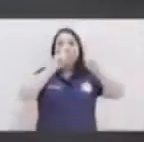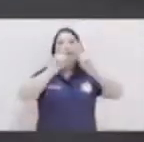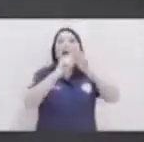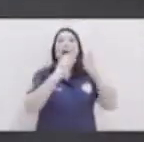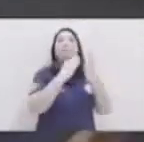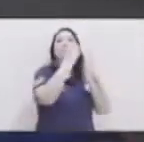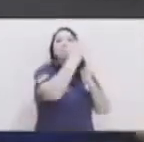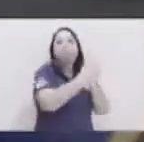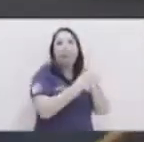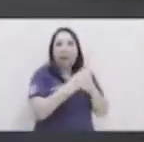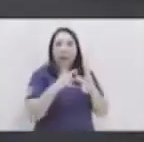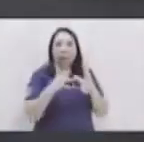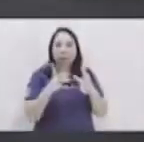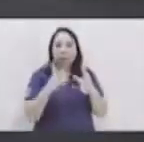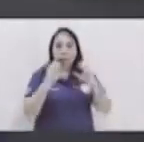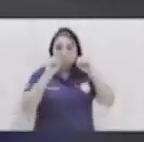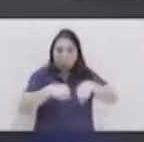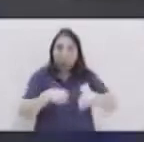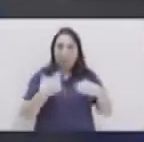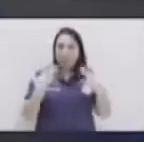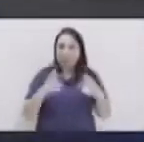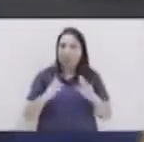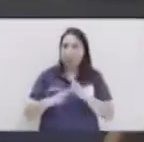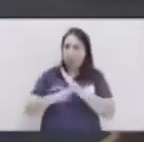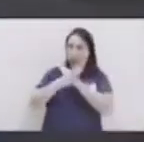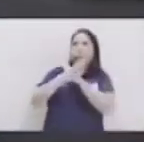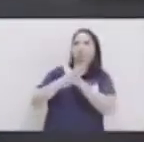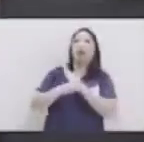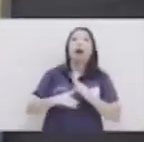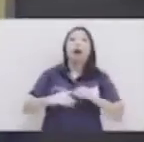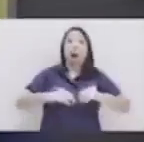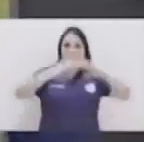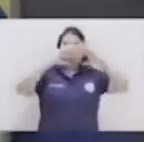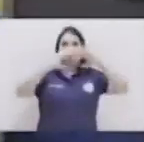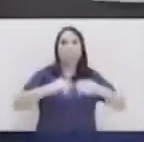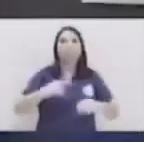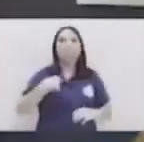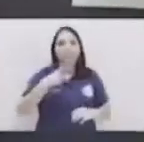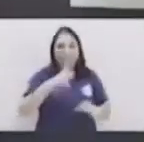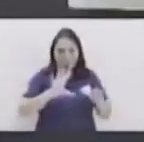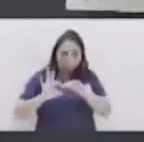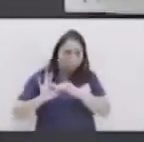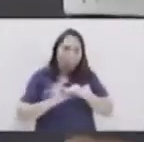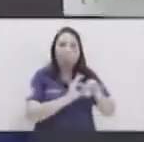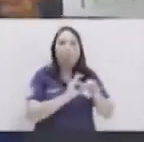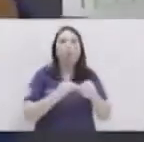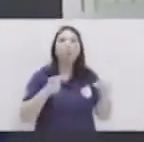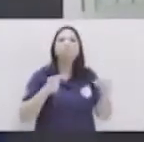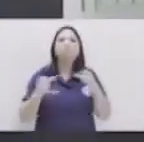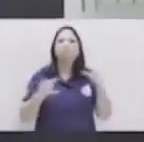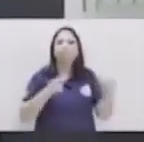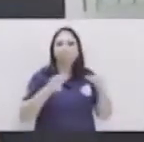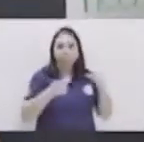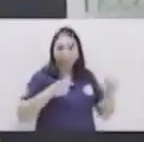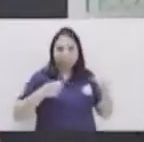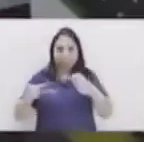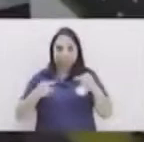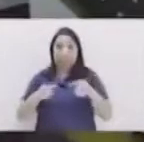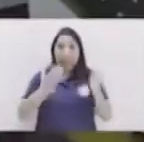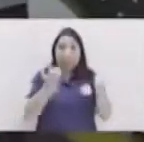plan para poder tener esta actividad de una manera coordinada, no solo dentro